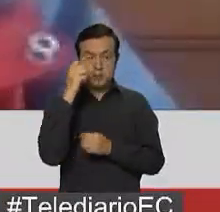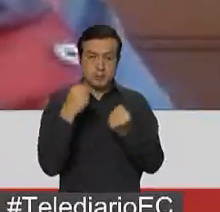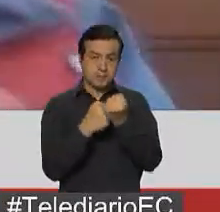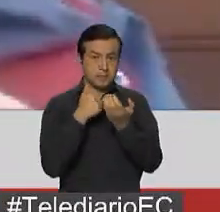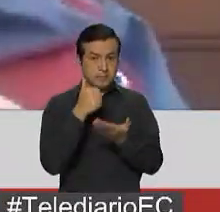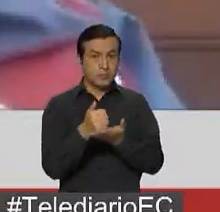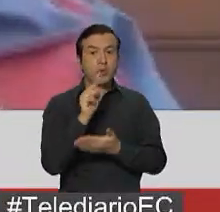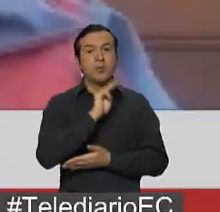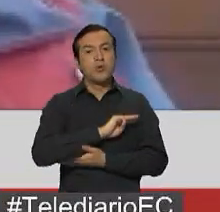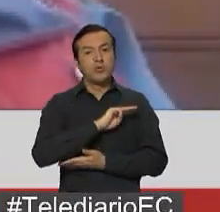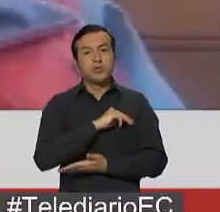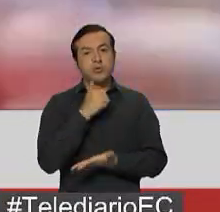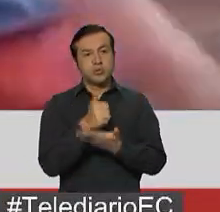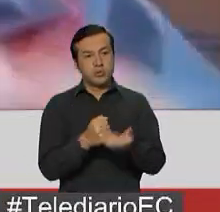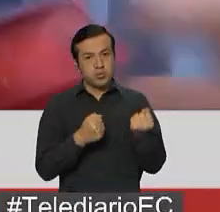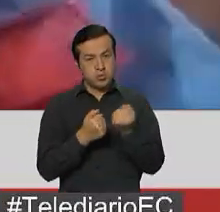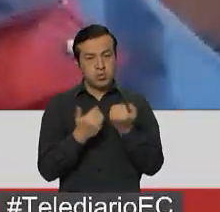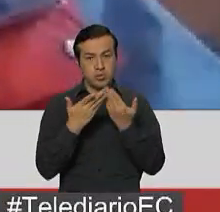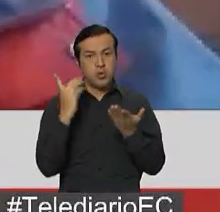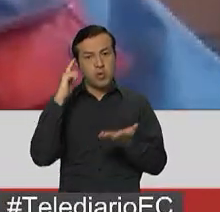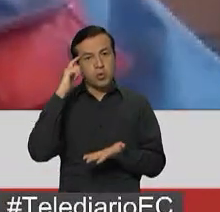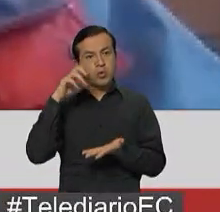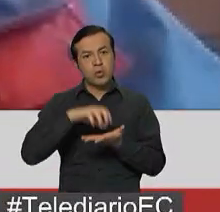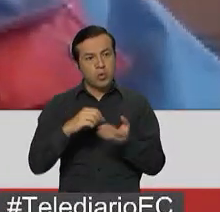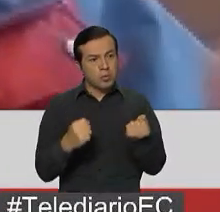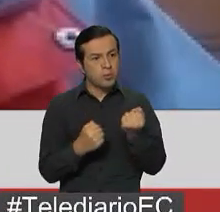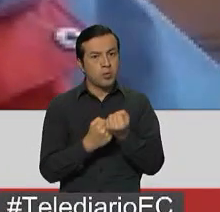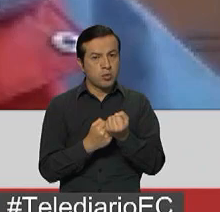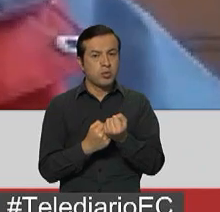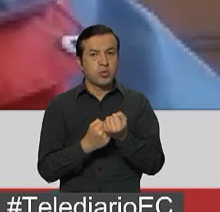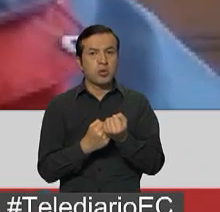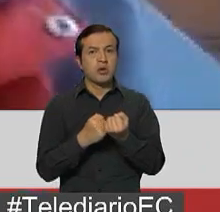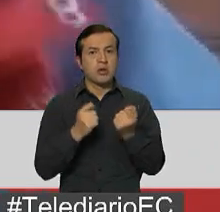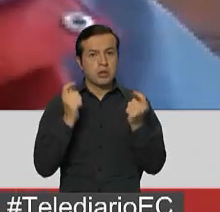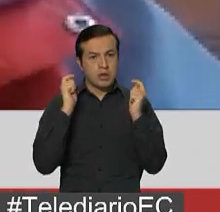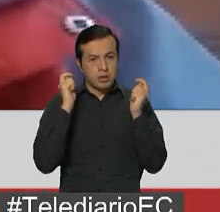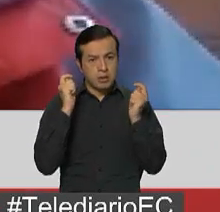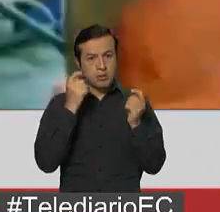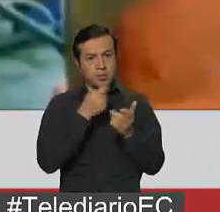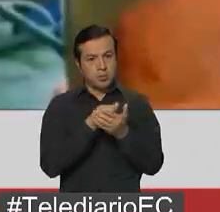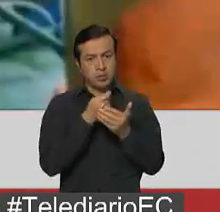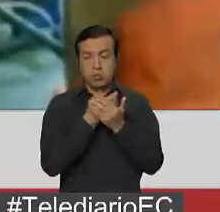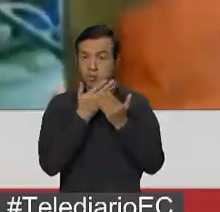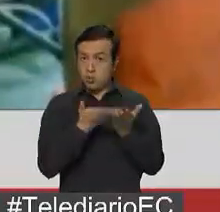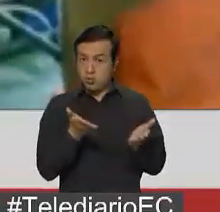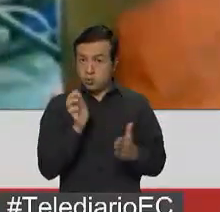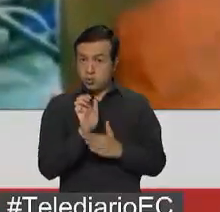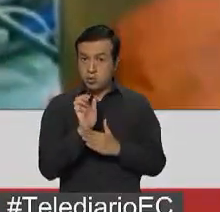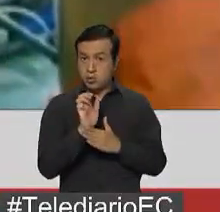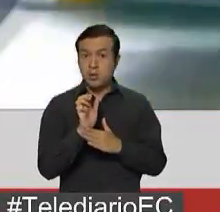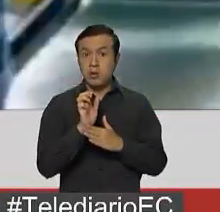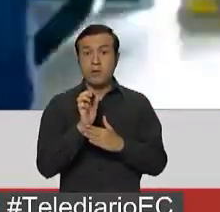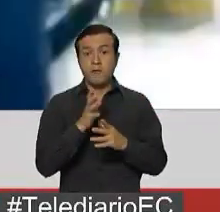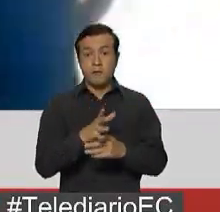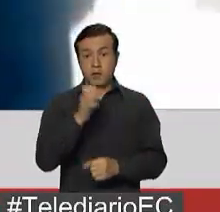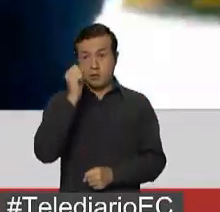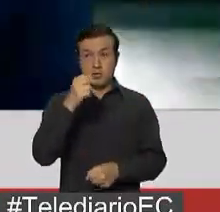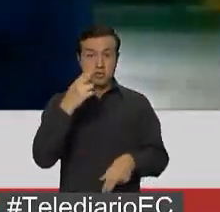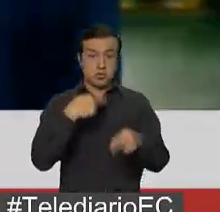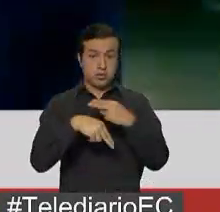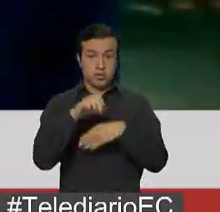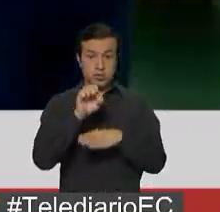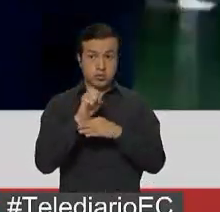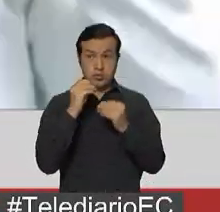municipio cómo puede apoyar el gobierno cómo puede apoyar tenemos las campañas con su mano nuestros la federación de cámaras de comercio del ecuador